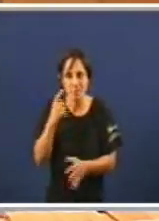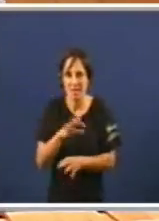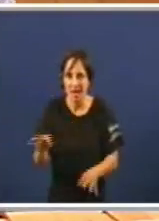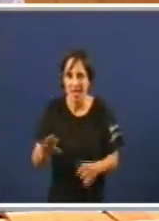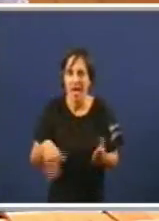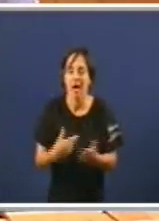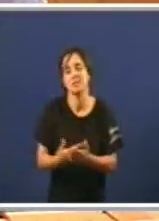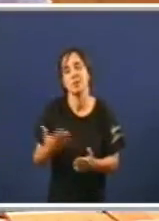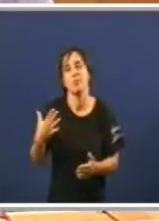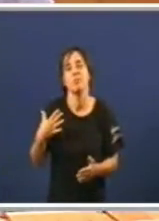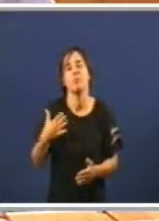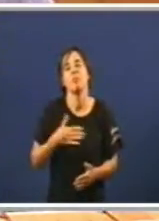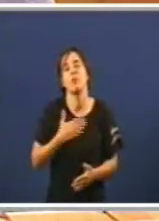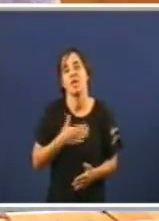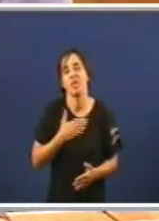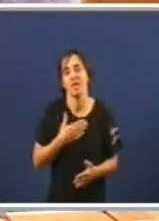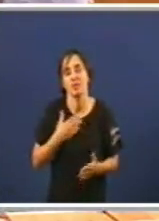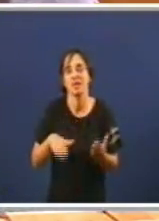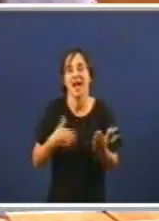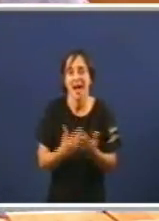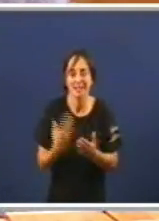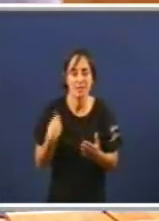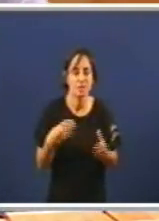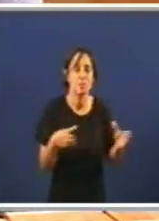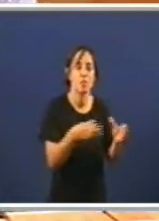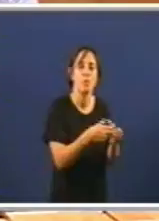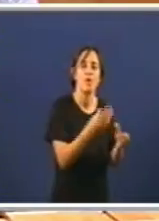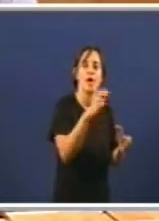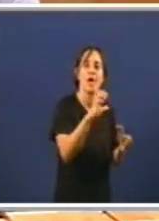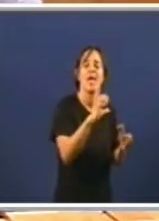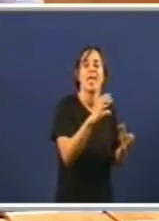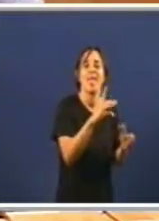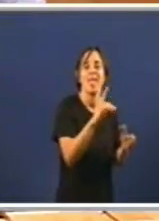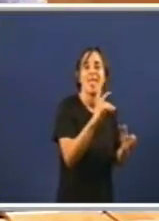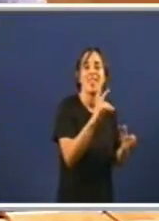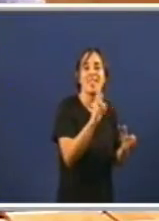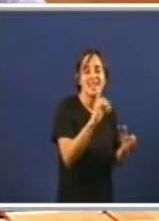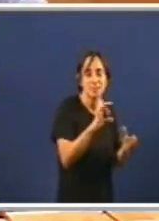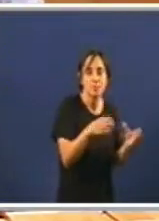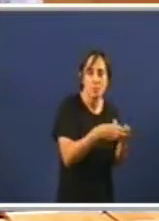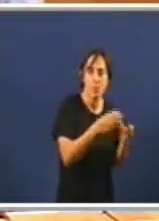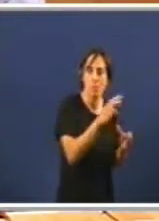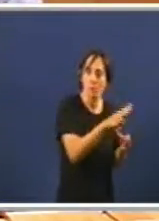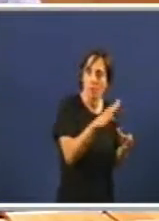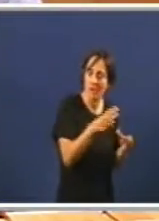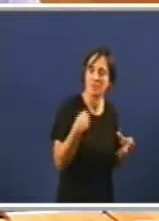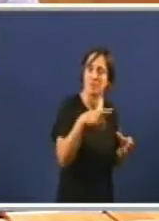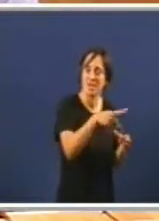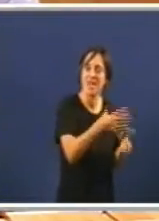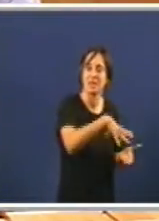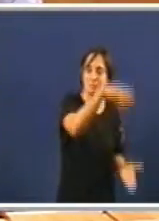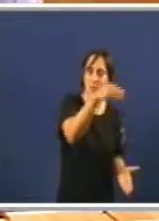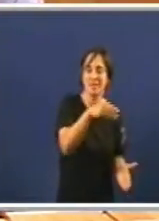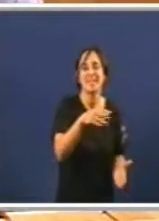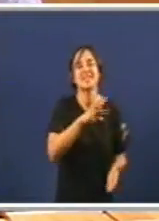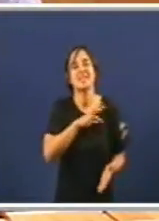pobres, hasta os edís do Partido Popular nas Pontes tampouco se enteran de nada, o señor Crespo tampouco se